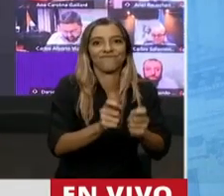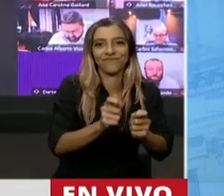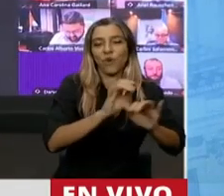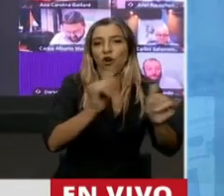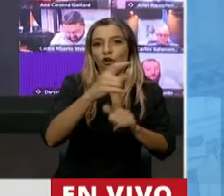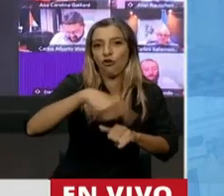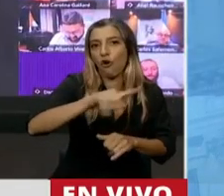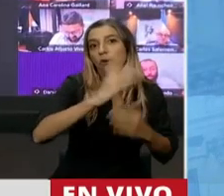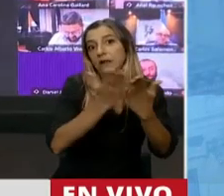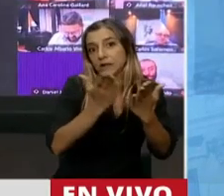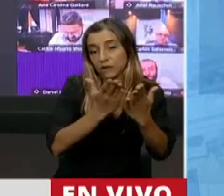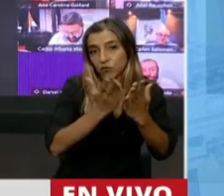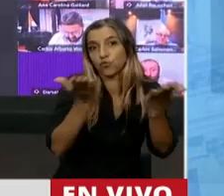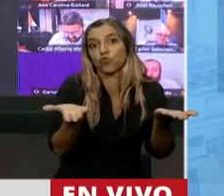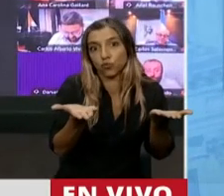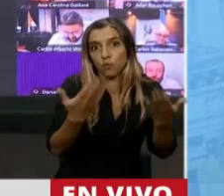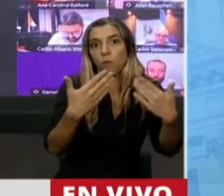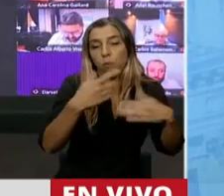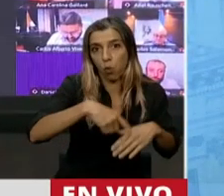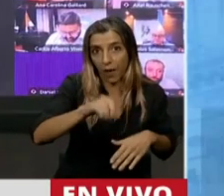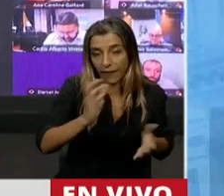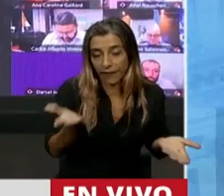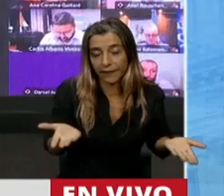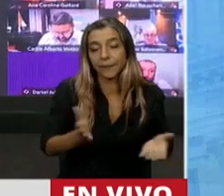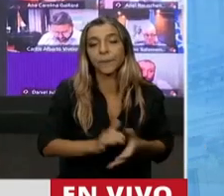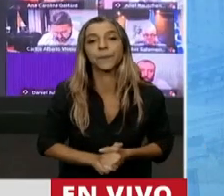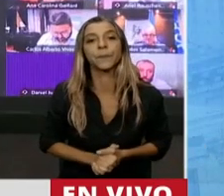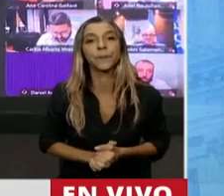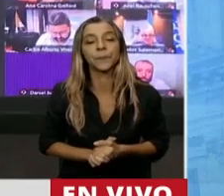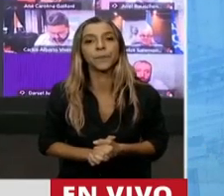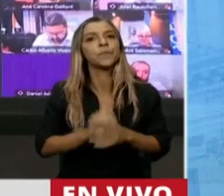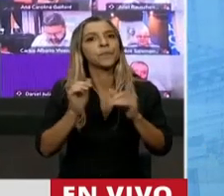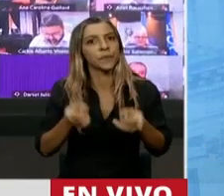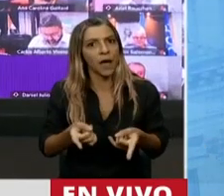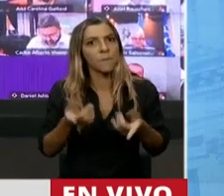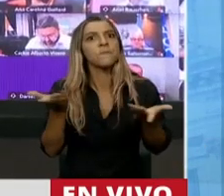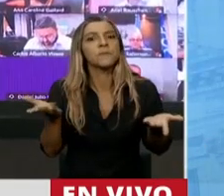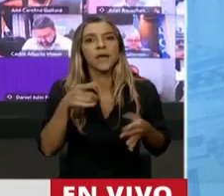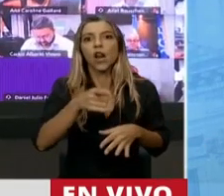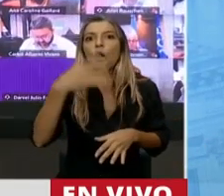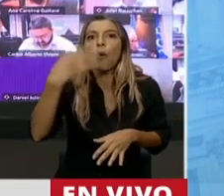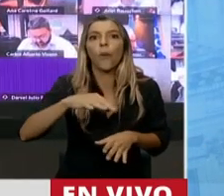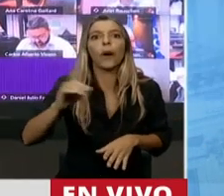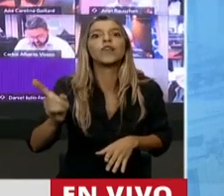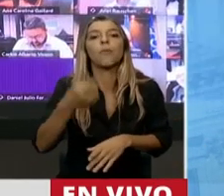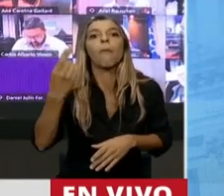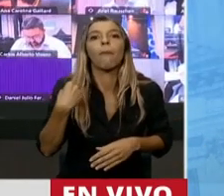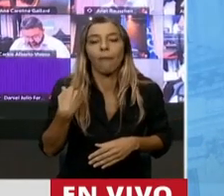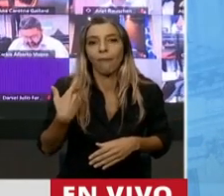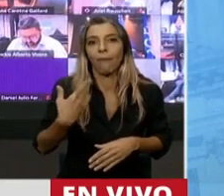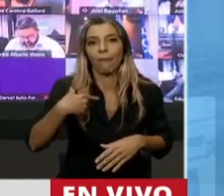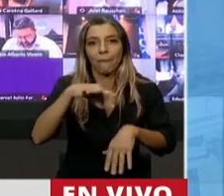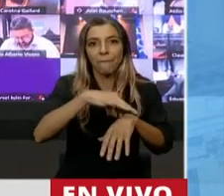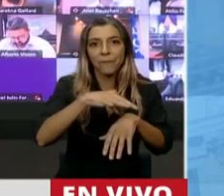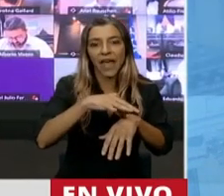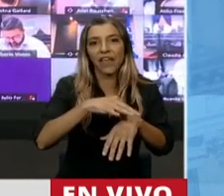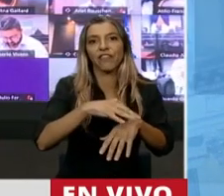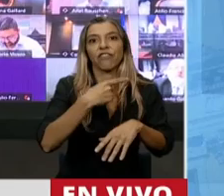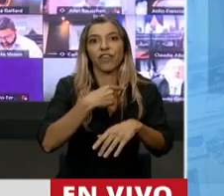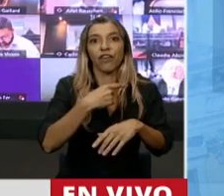necesidad o la obligación de una consulta y de revisión de salud por año para cada uno de